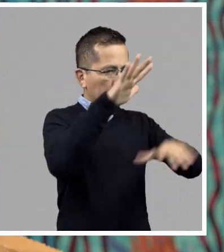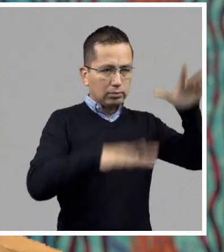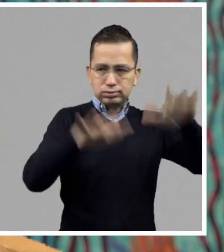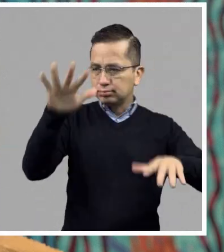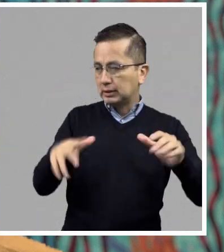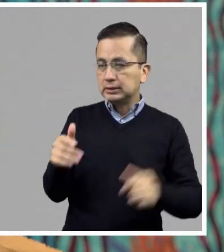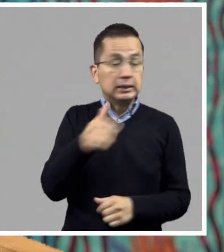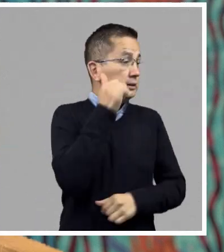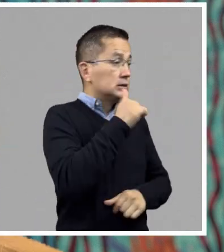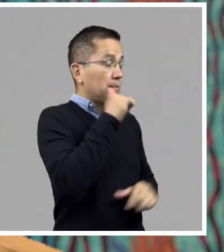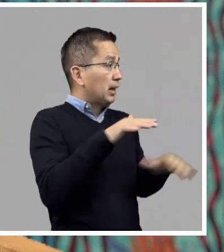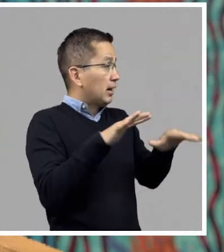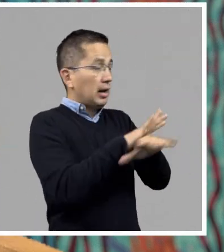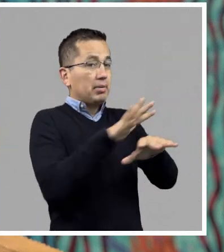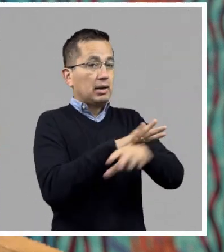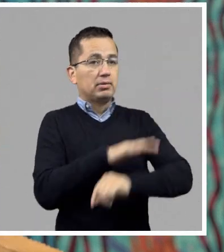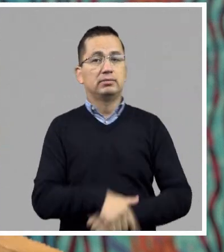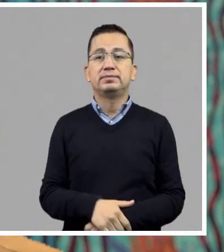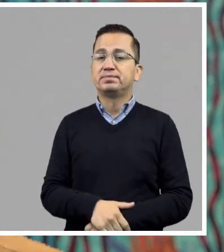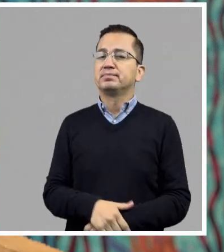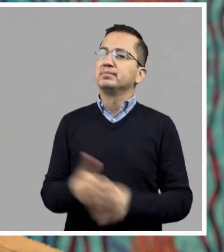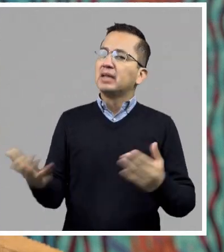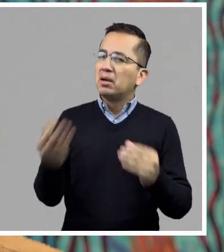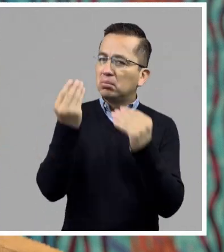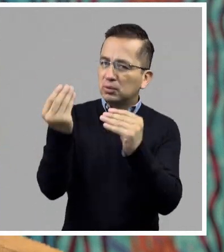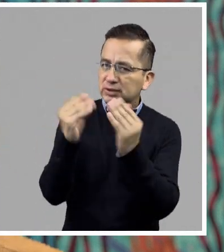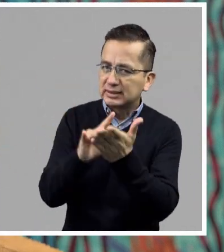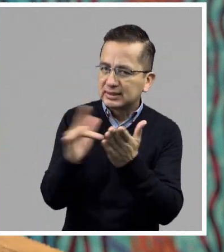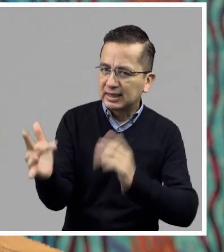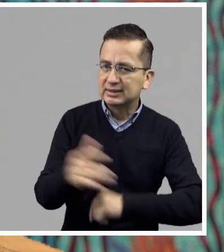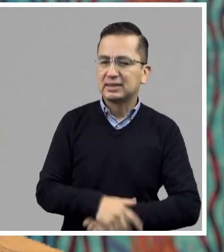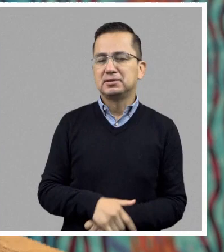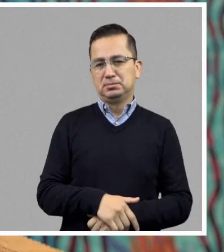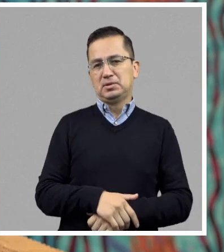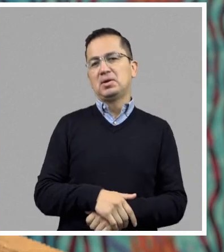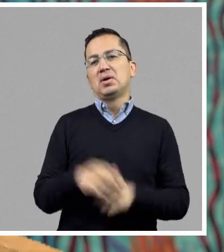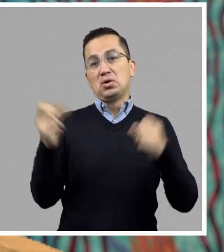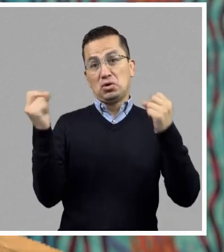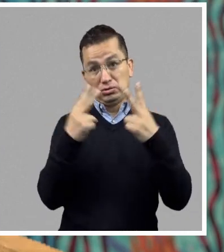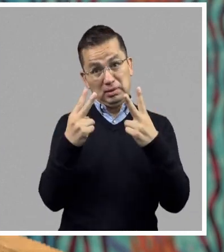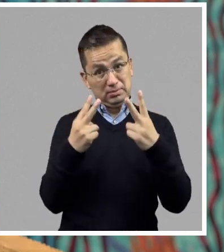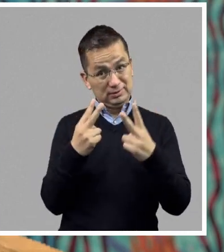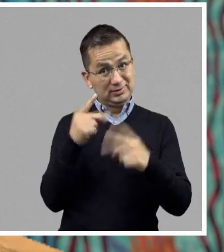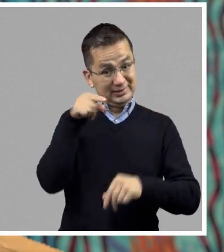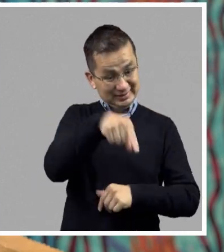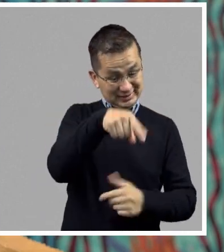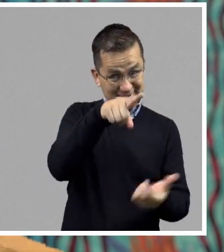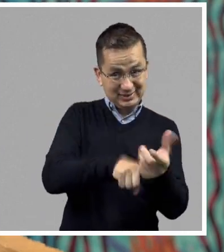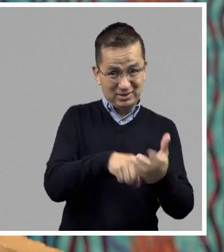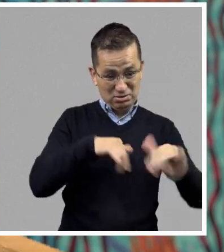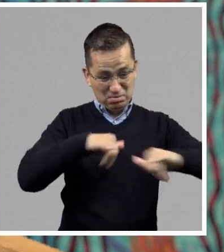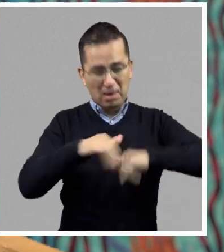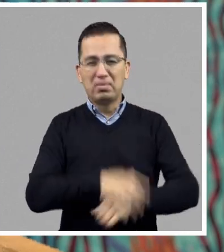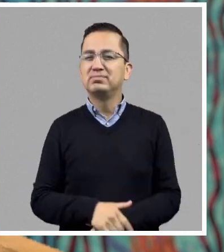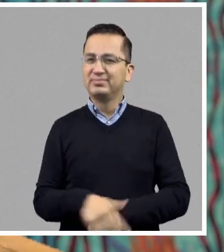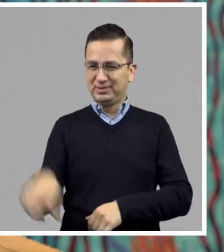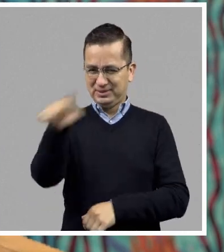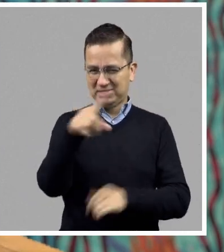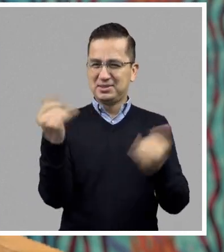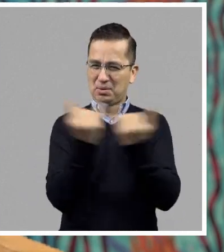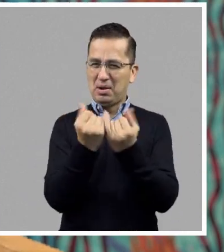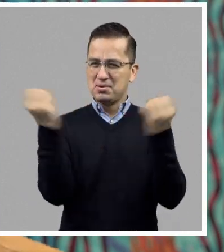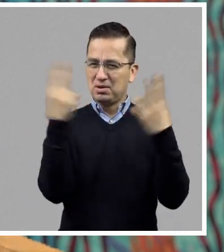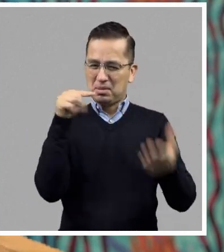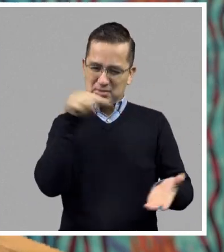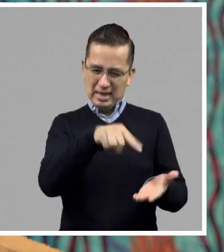movimiento global Bueno pues muchísimas gracias Claro que sí y nos vemos por ahí en el mapa ustedes